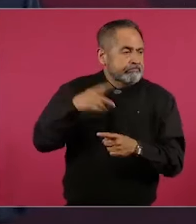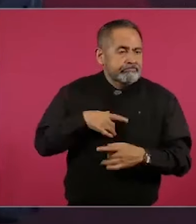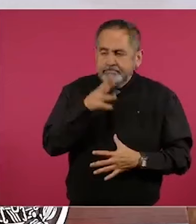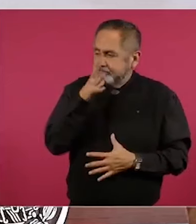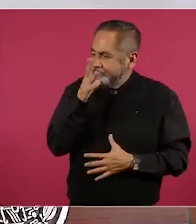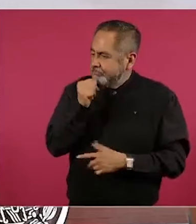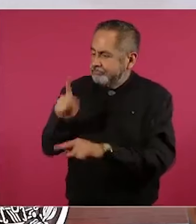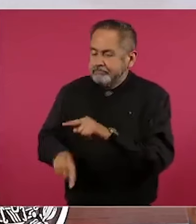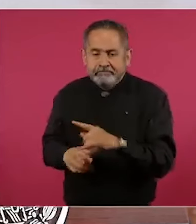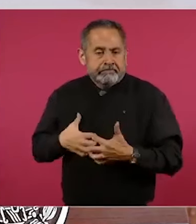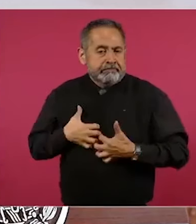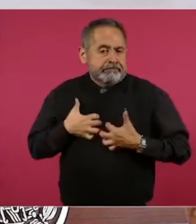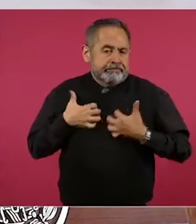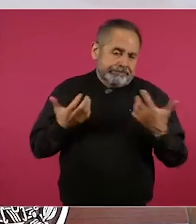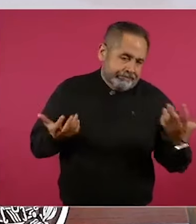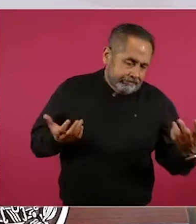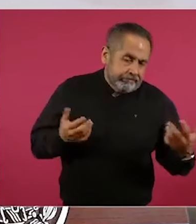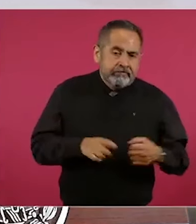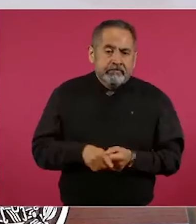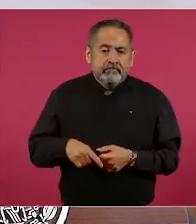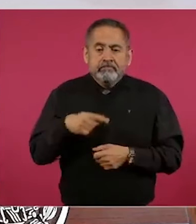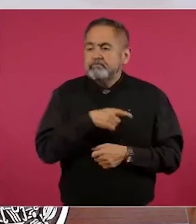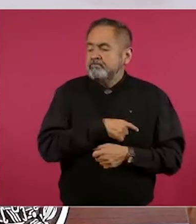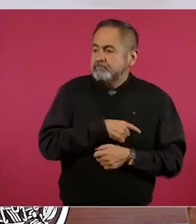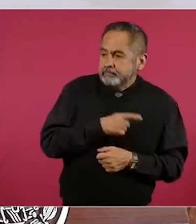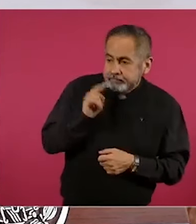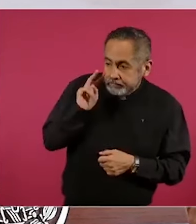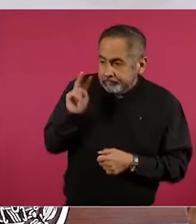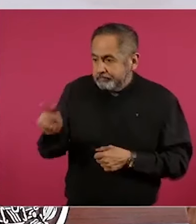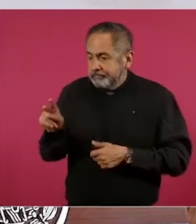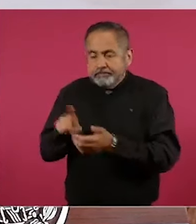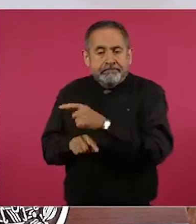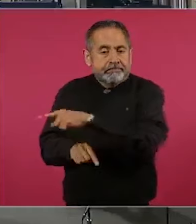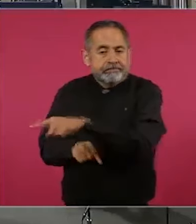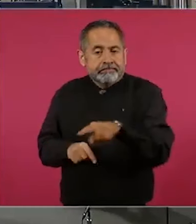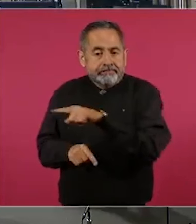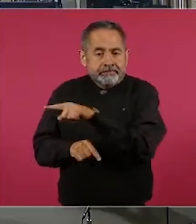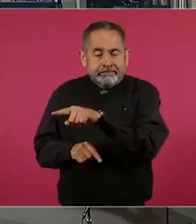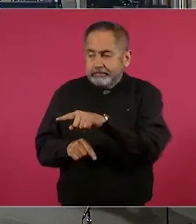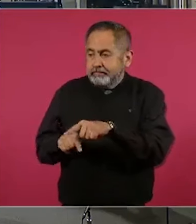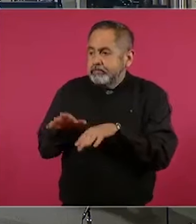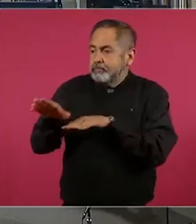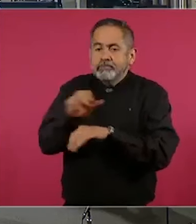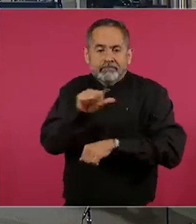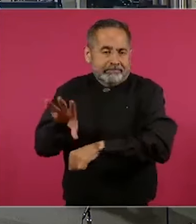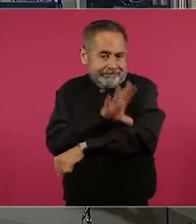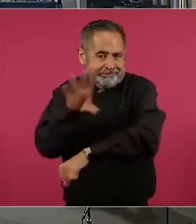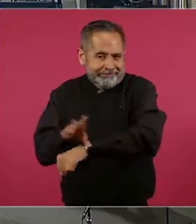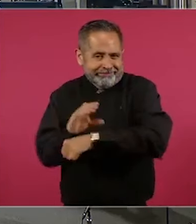Ya no vamos a poder privatizar la industria eléctrica.